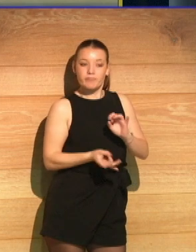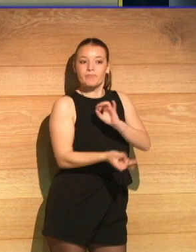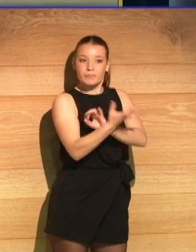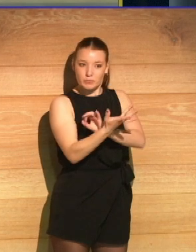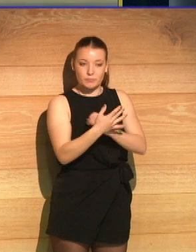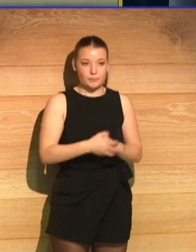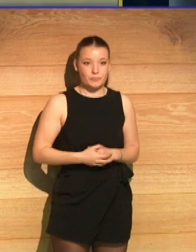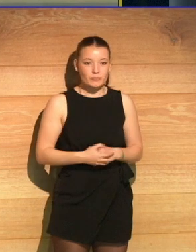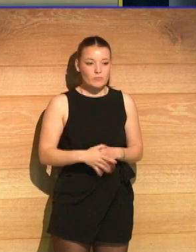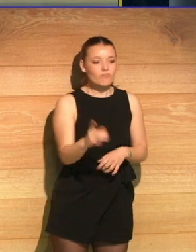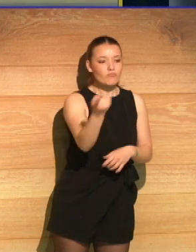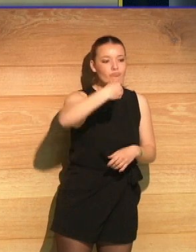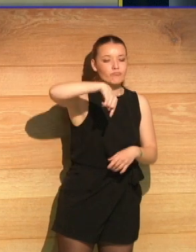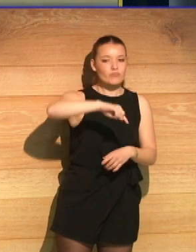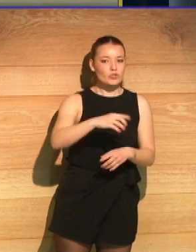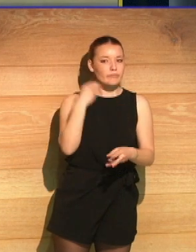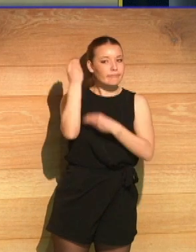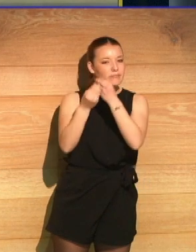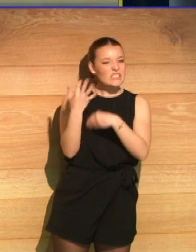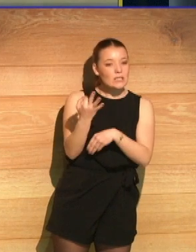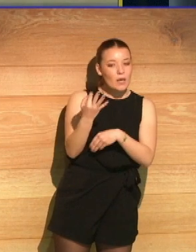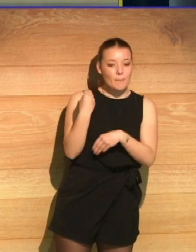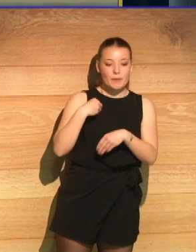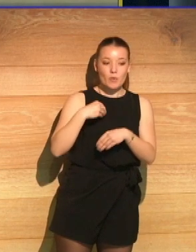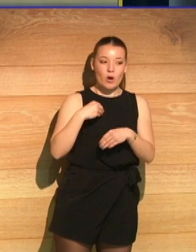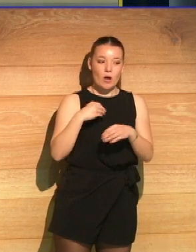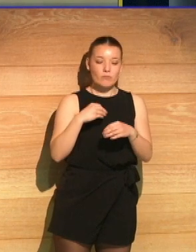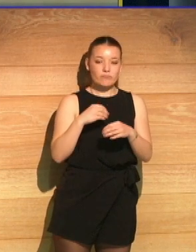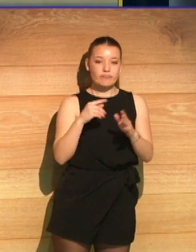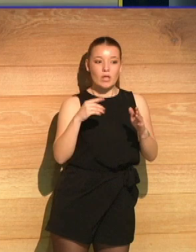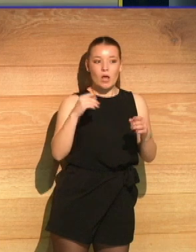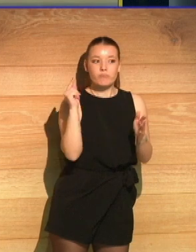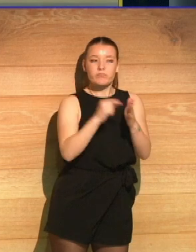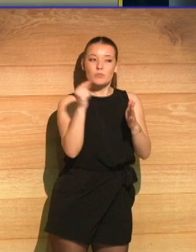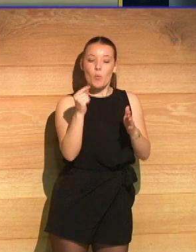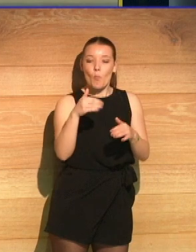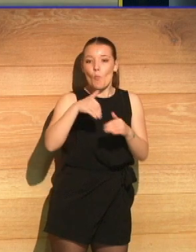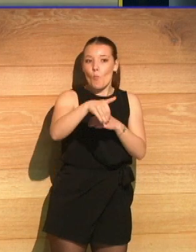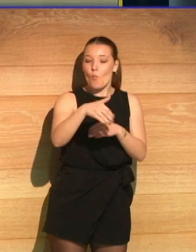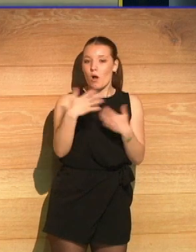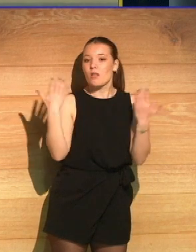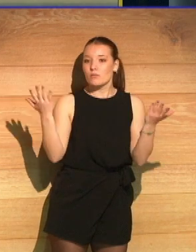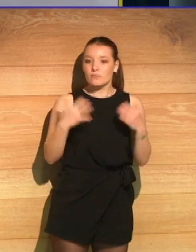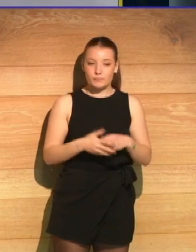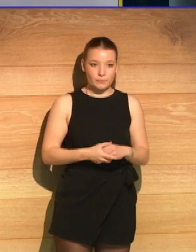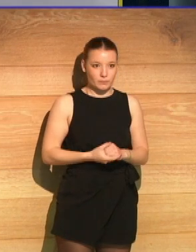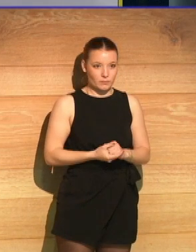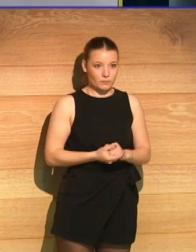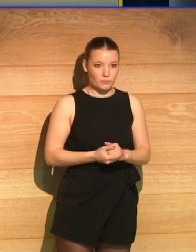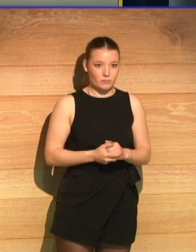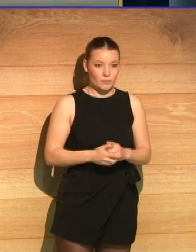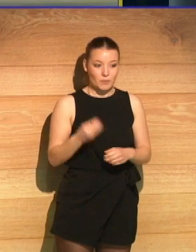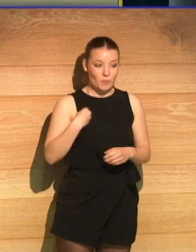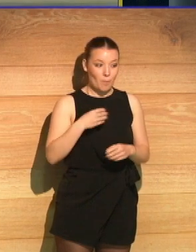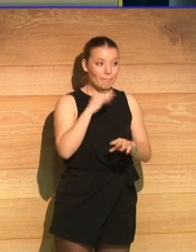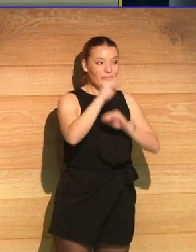sería realmente ese punto de inflexión, ese cambio de época geológica? Es un poco para todos, no